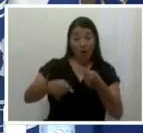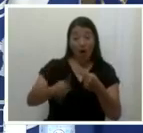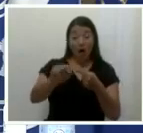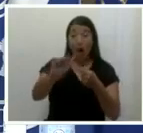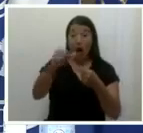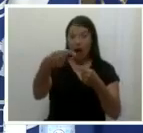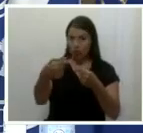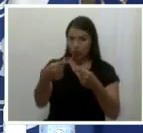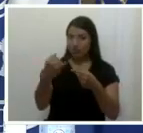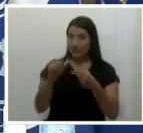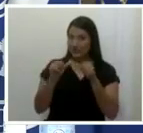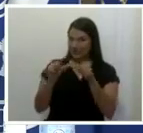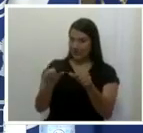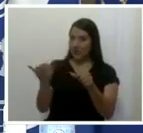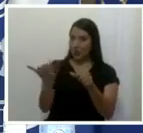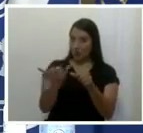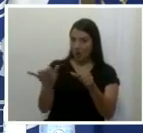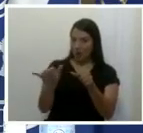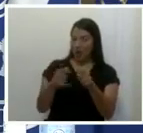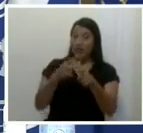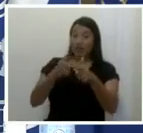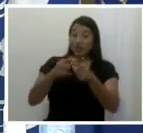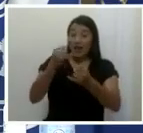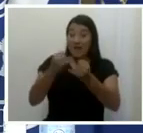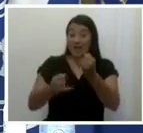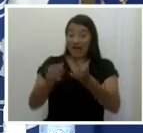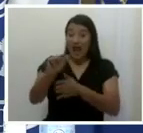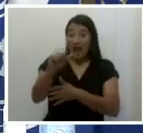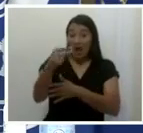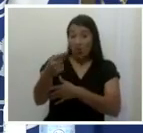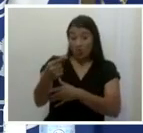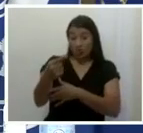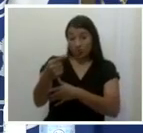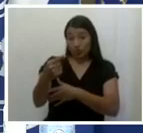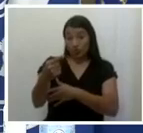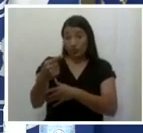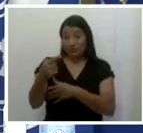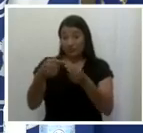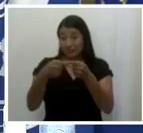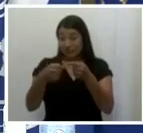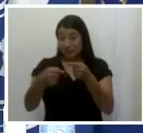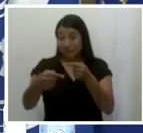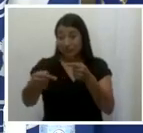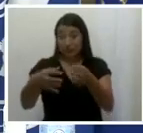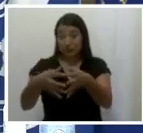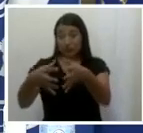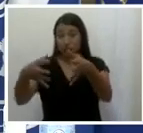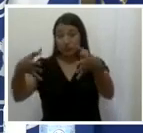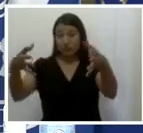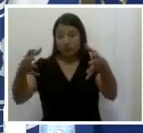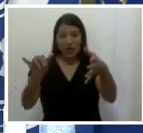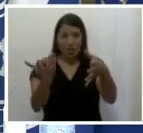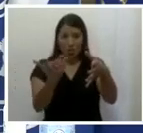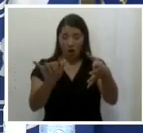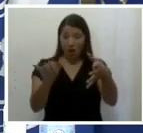al mismo ritmo, terminaríamos el 1 de septiembre con,